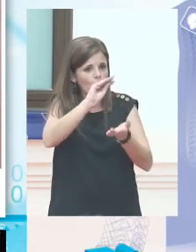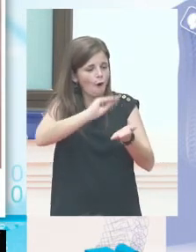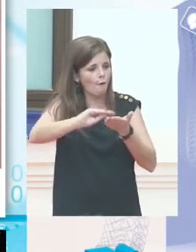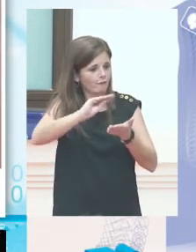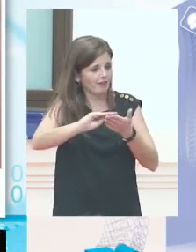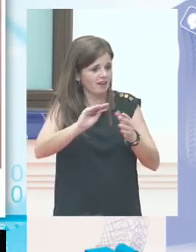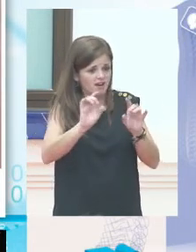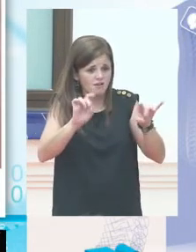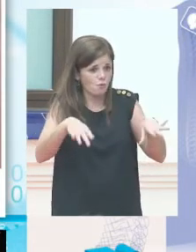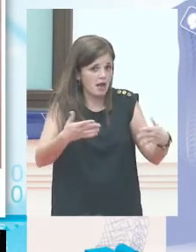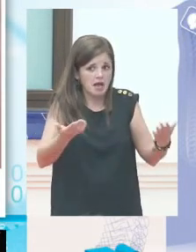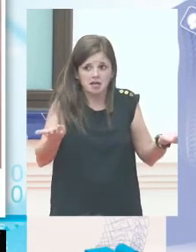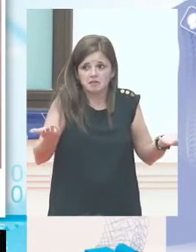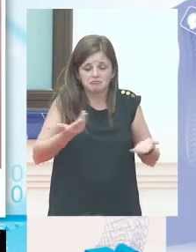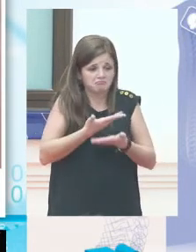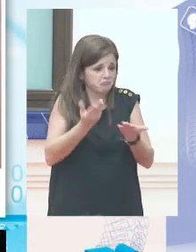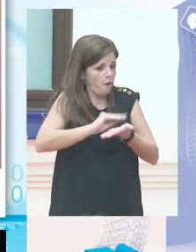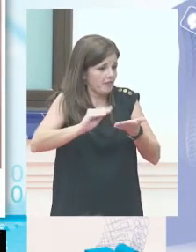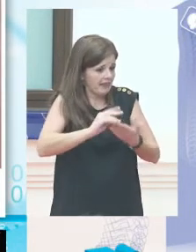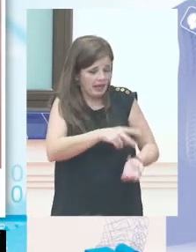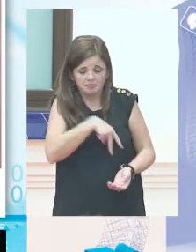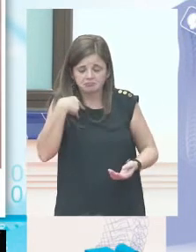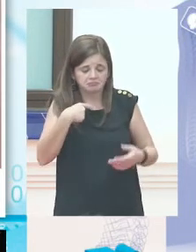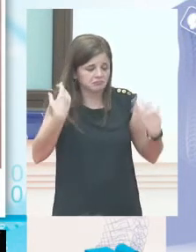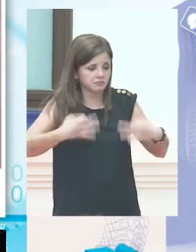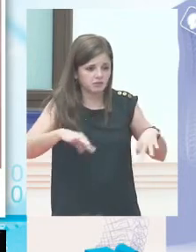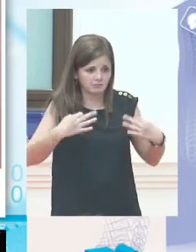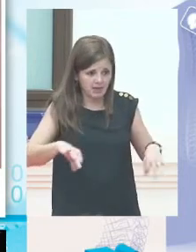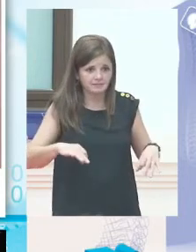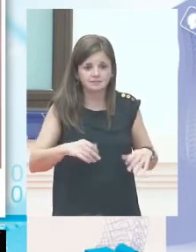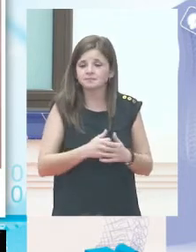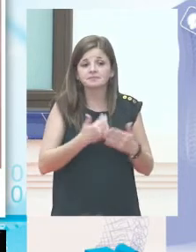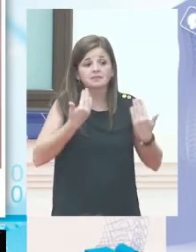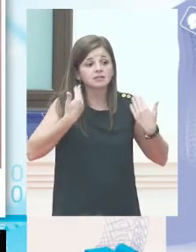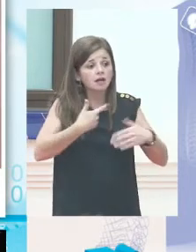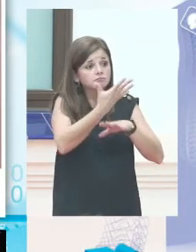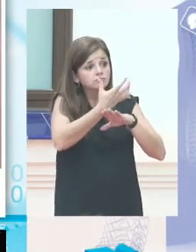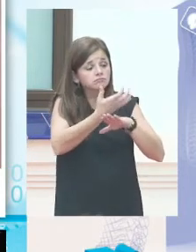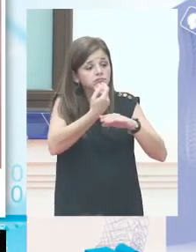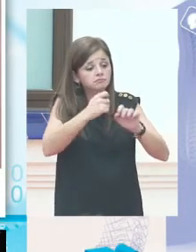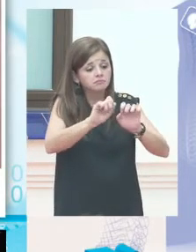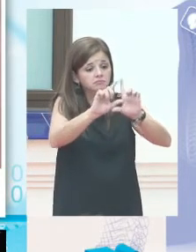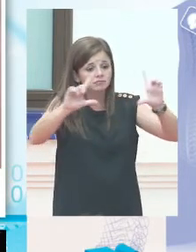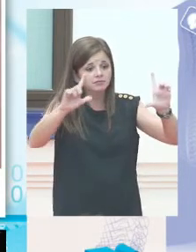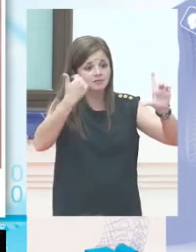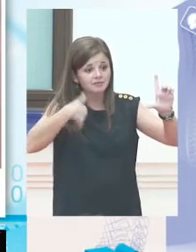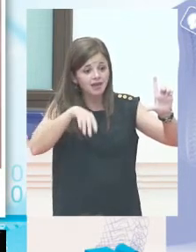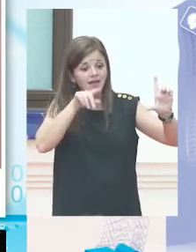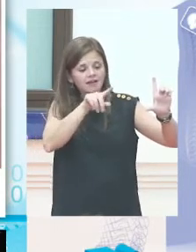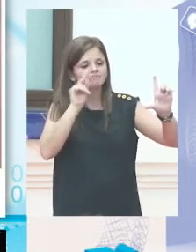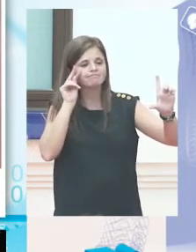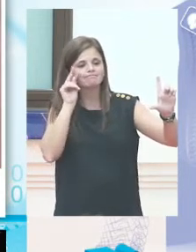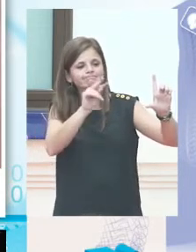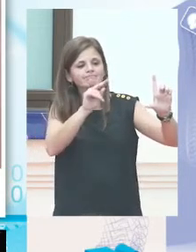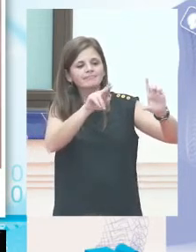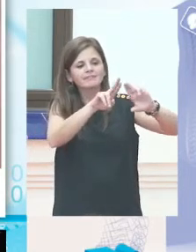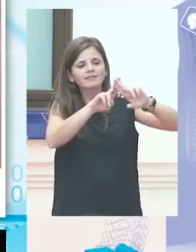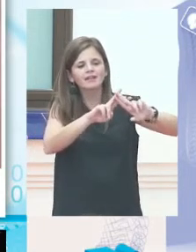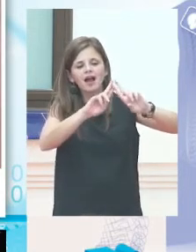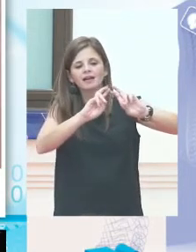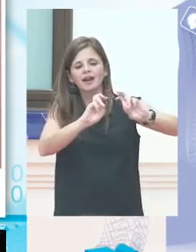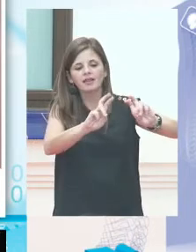tipo de oficina. Una vez que se ha descargado, lo que vamos a ver, vamos a analizar pues un